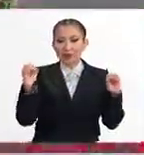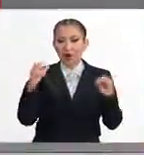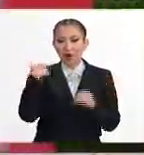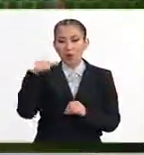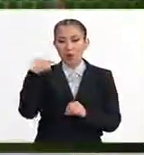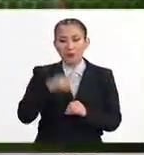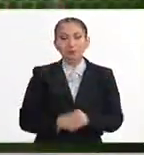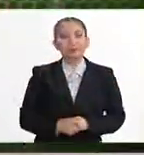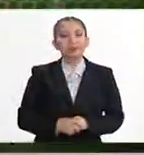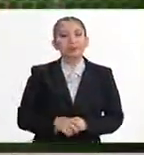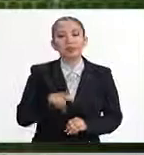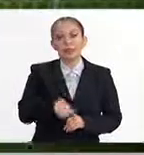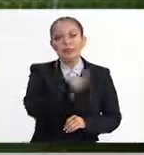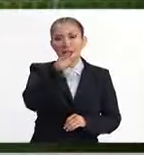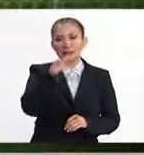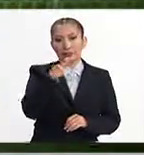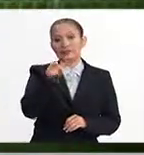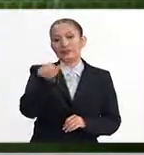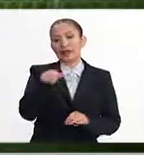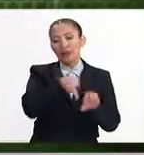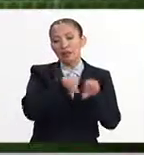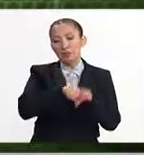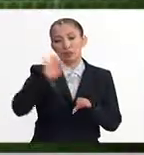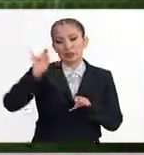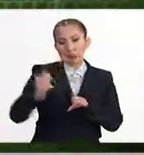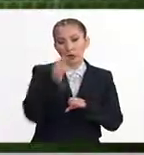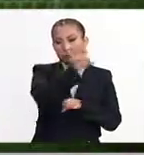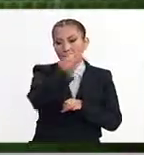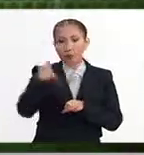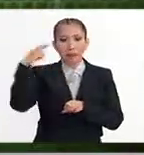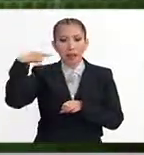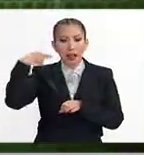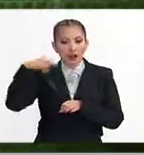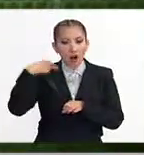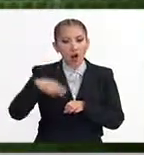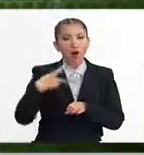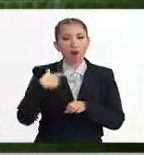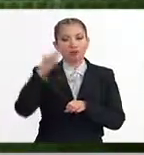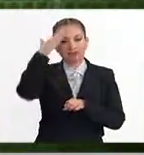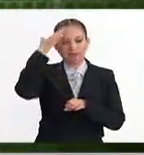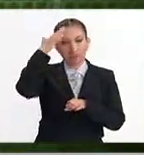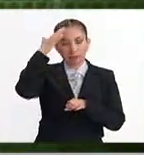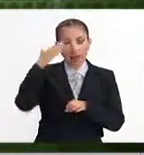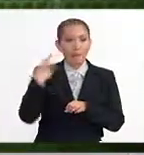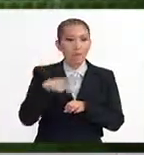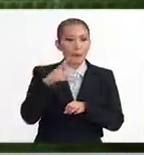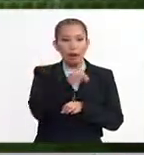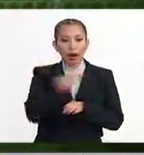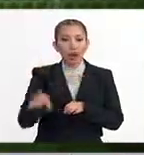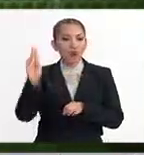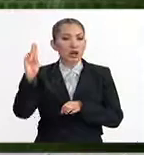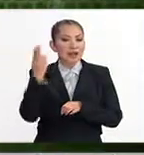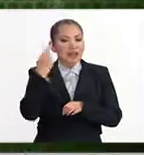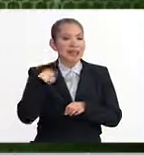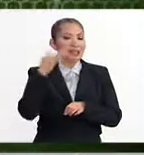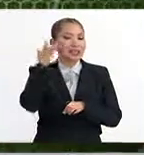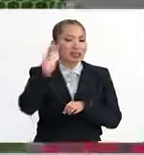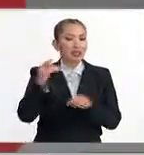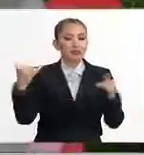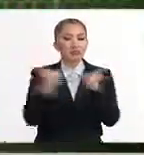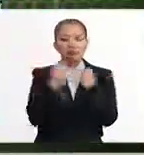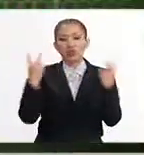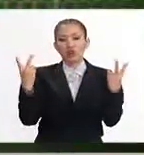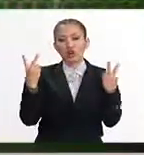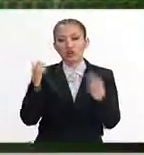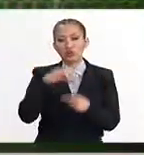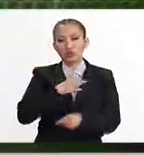el Guadalajara. Después vendría el equipo de Tijuana, que venció a Veracruz y se quedó con el liderato. Puebla, que vence a Pumas, y Santos, que empató a 2